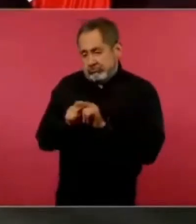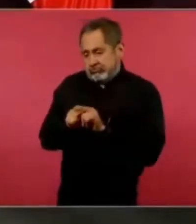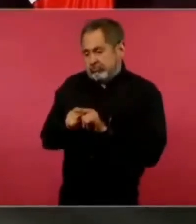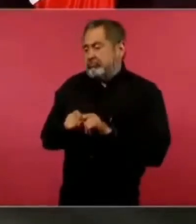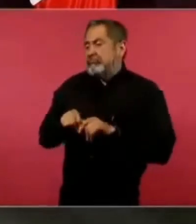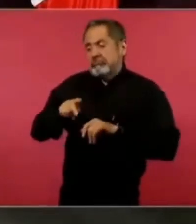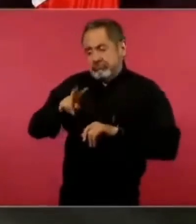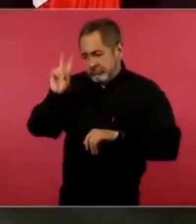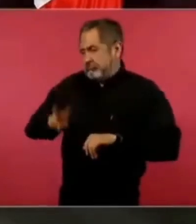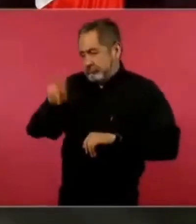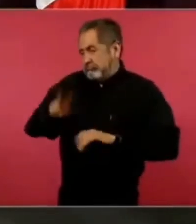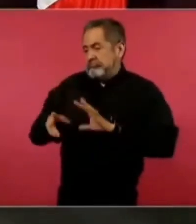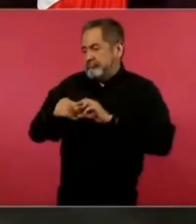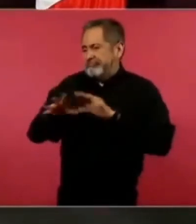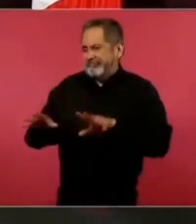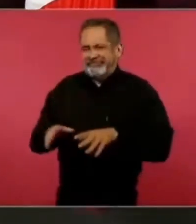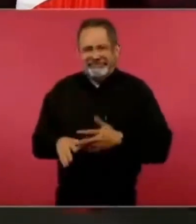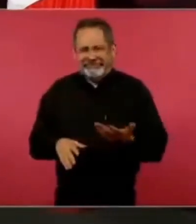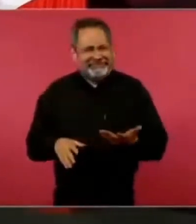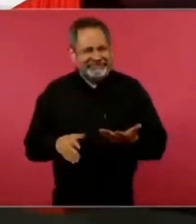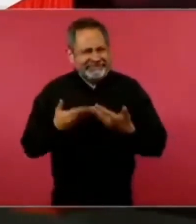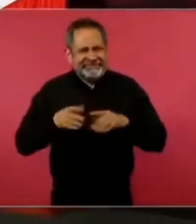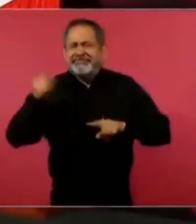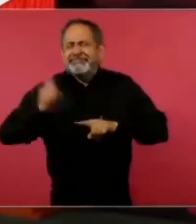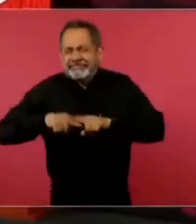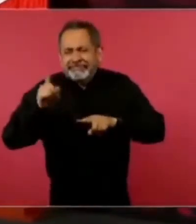a quien